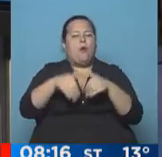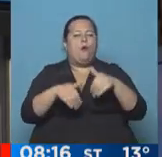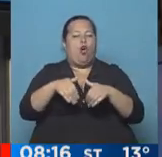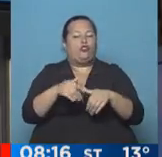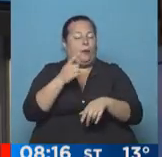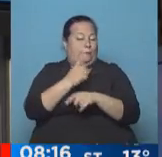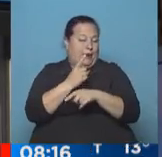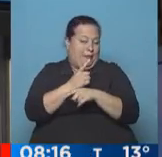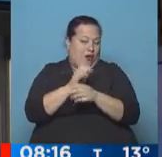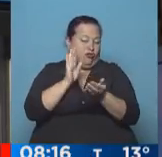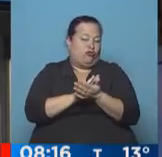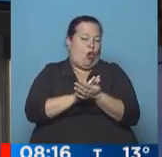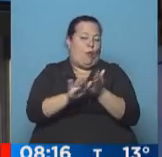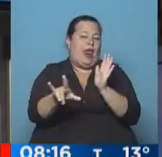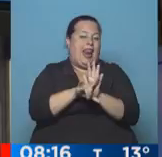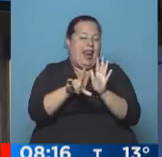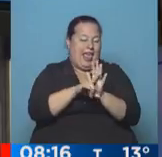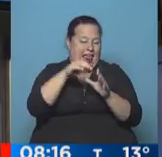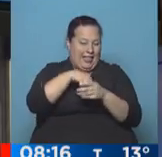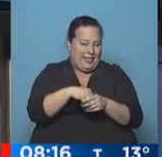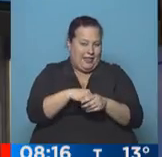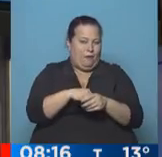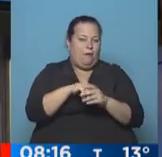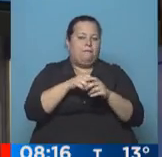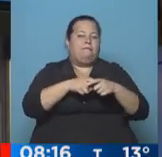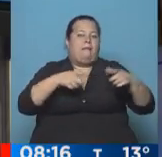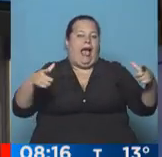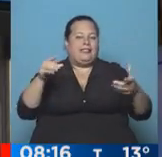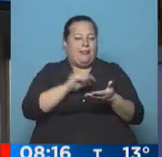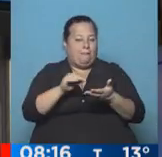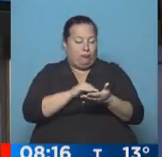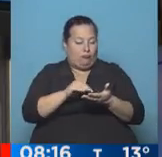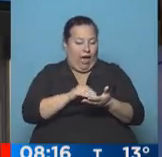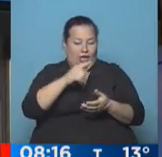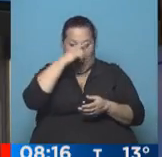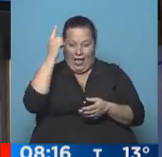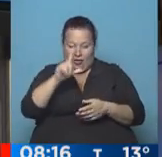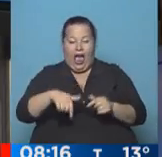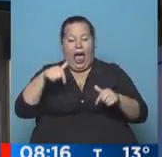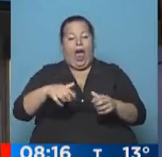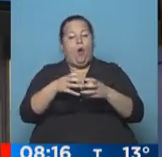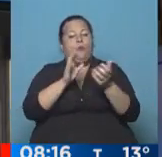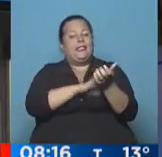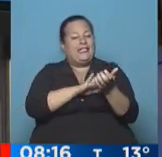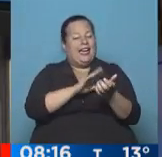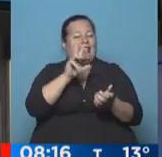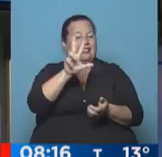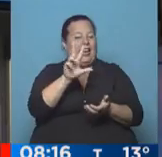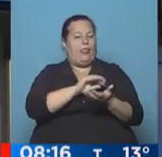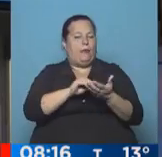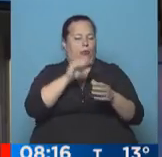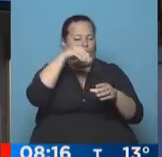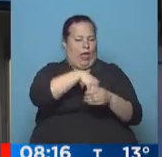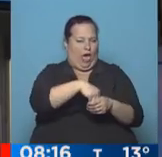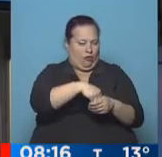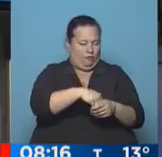principalmente en la parte legislativa aumentar la cantidad de diputados en nacionales actualmente el frente de izquierda tiene tres diputados